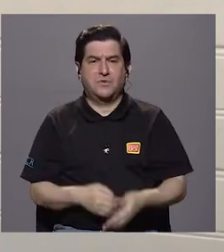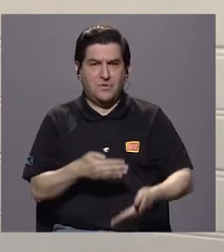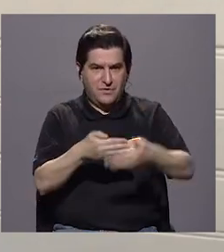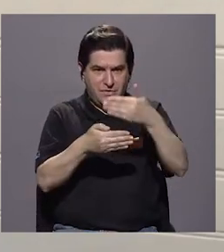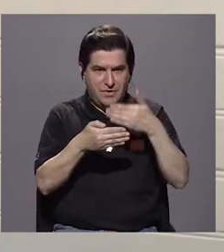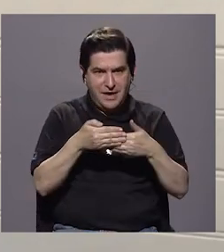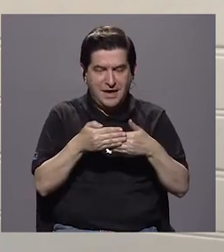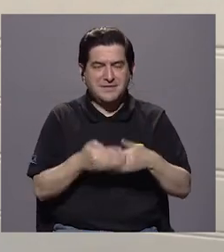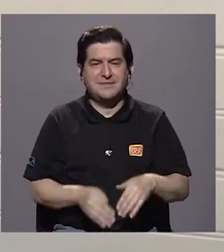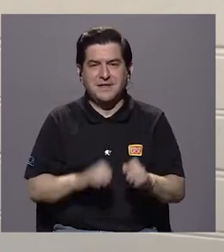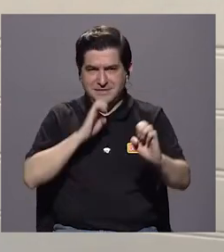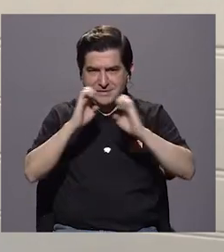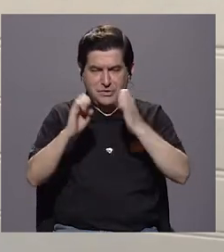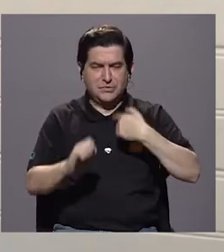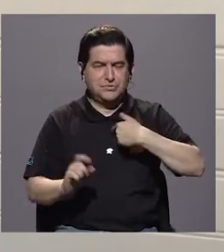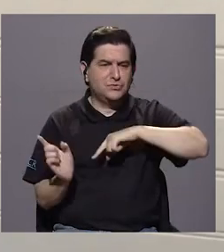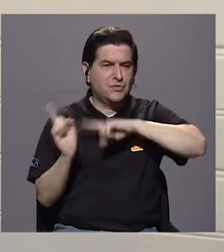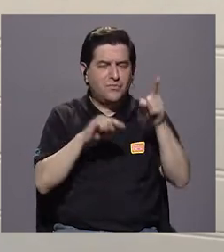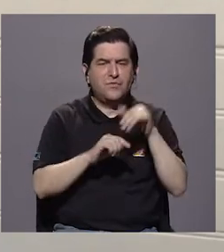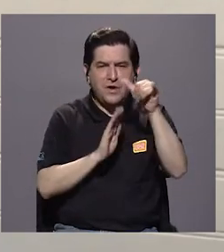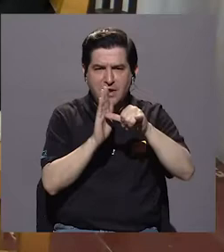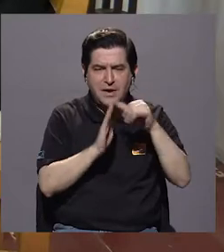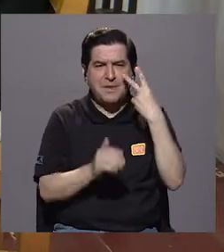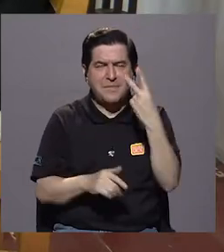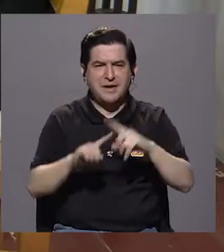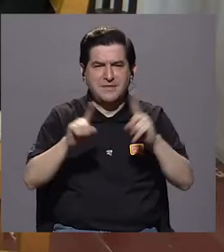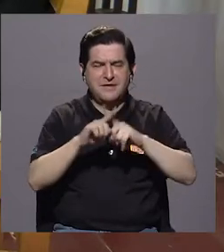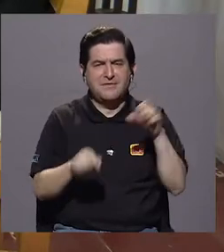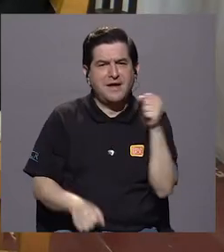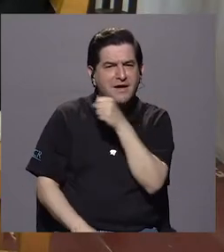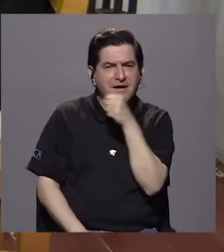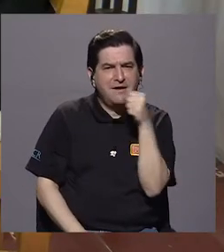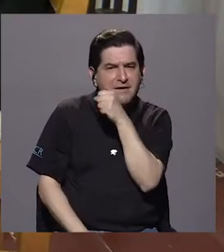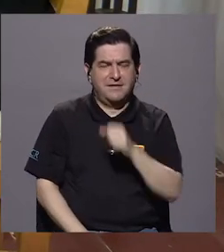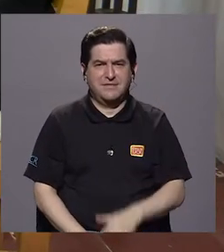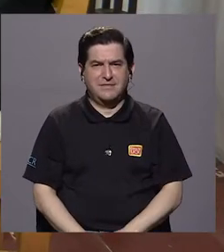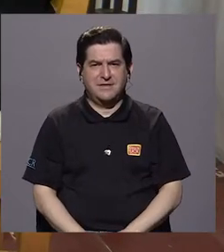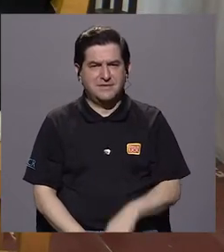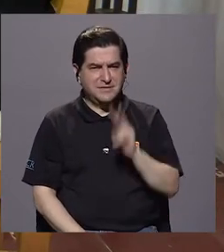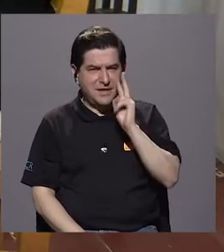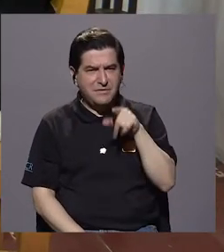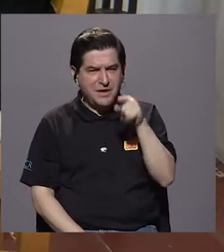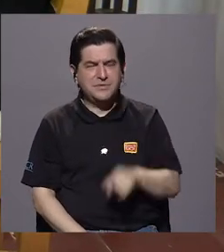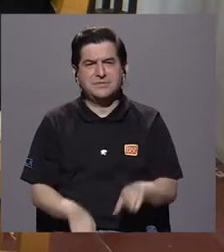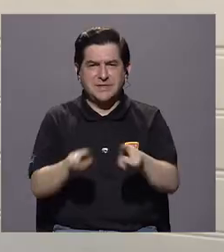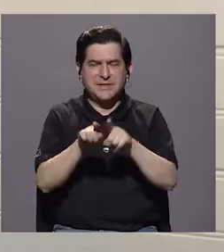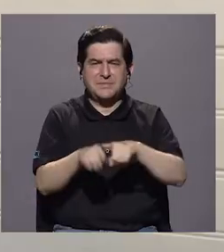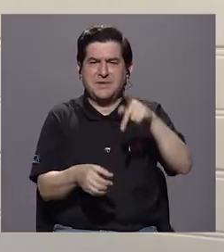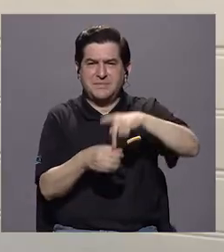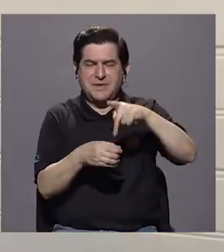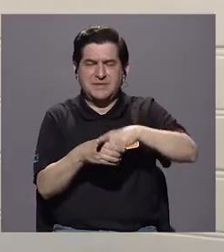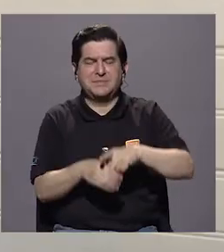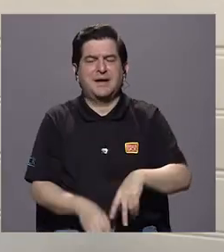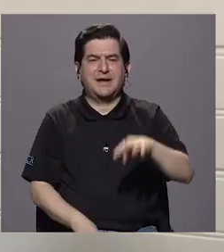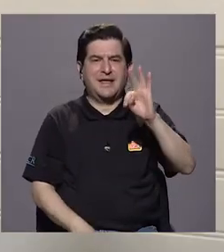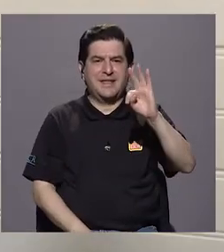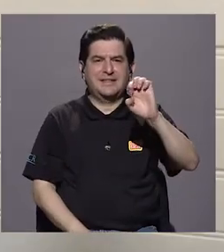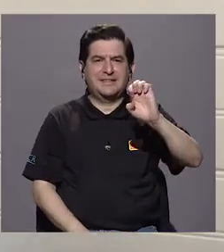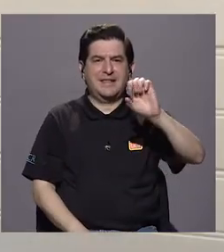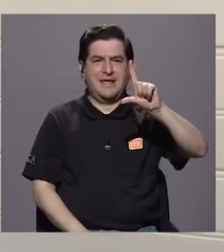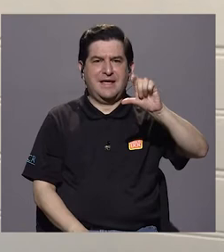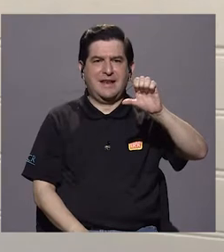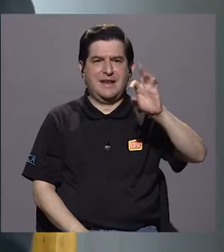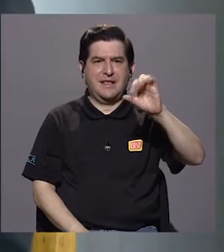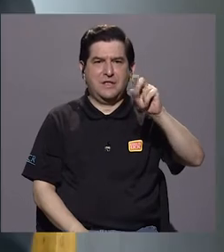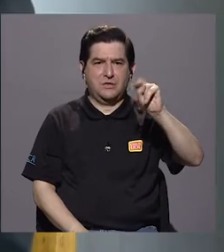esta entrevista, yo me fui a YouTube a ver varias canciones suyas. Uh-huh. y la veía animando un teletón y yo digo, es que Elena no es